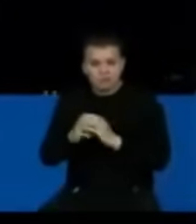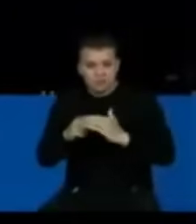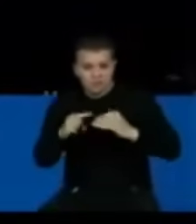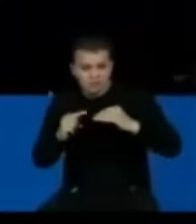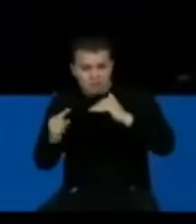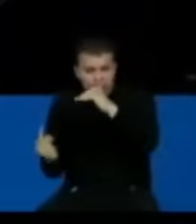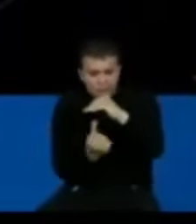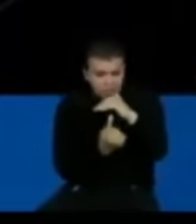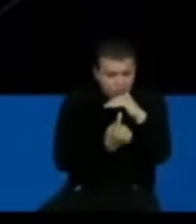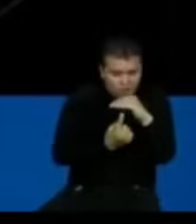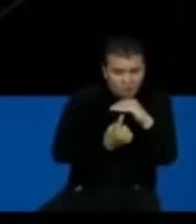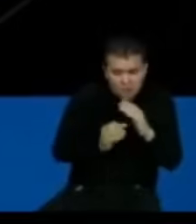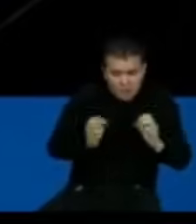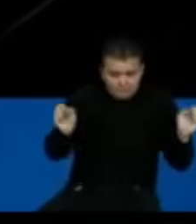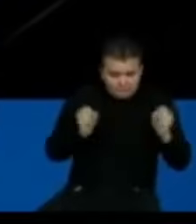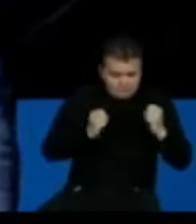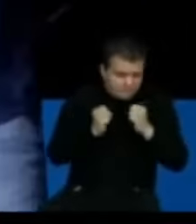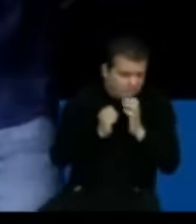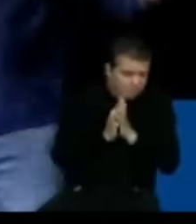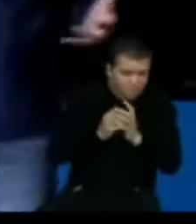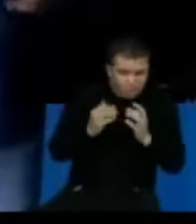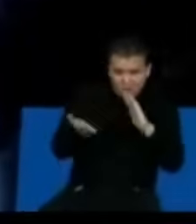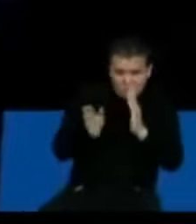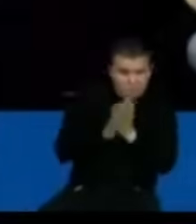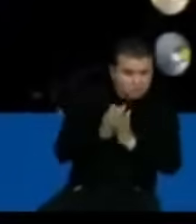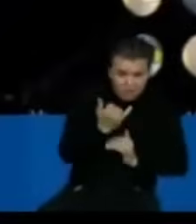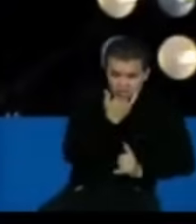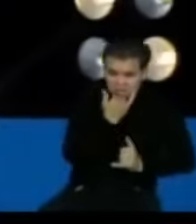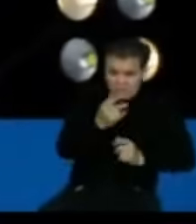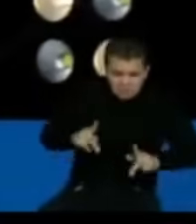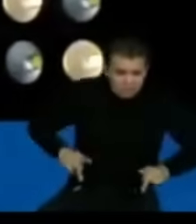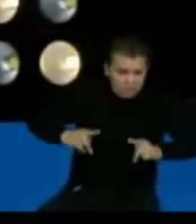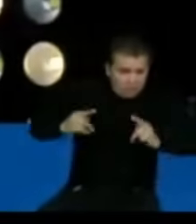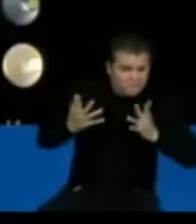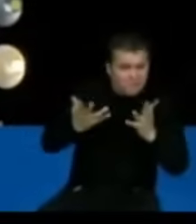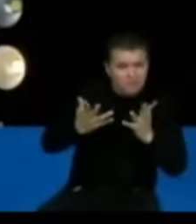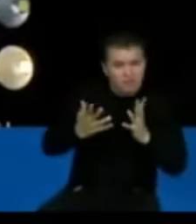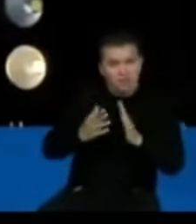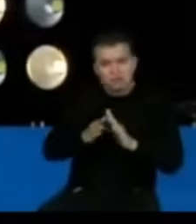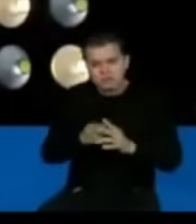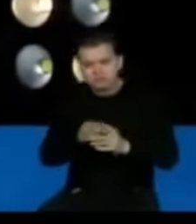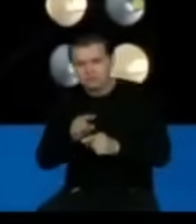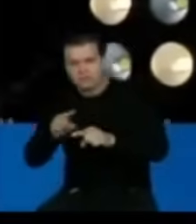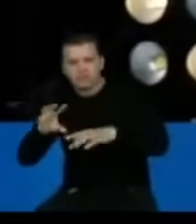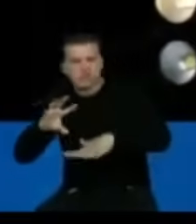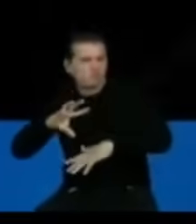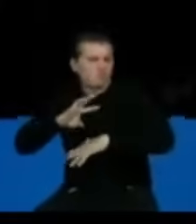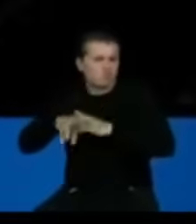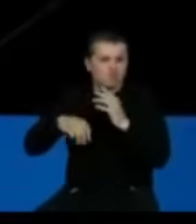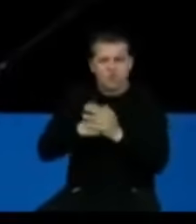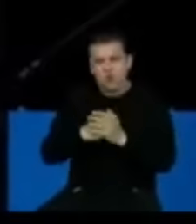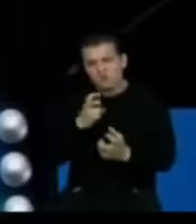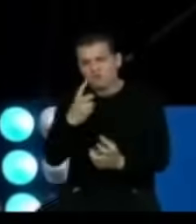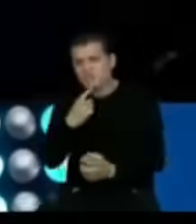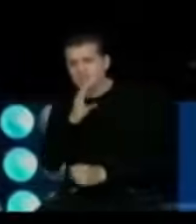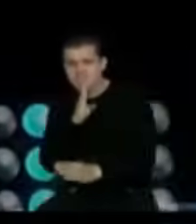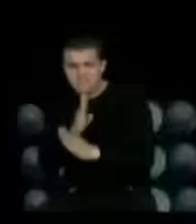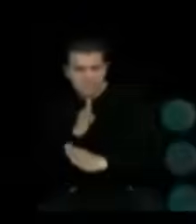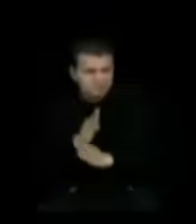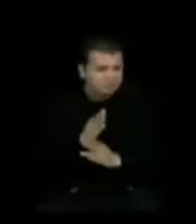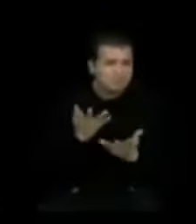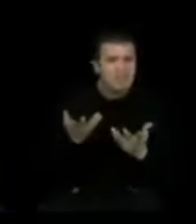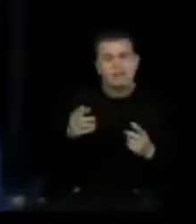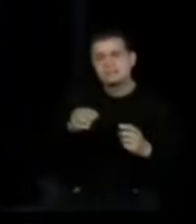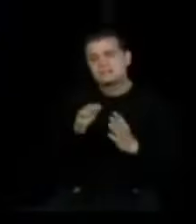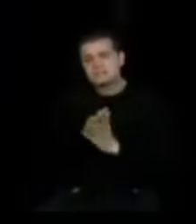Miedos de la muerte, miedos de lo que le iba a pasar en su vida. En medio de todos estos problemas, dificultades a su alrededor, de